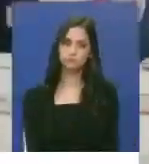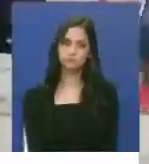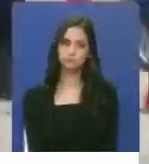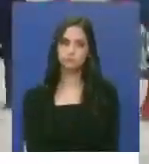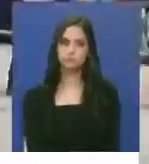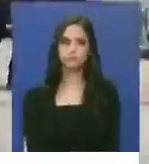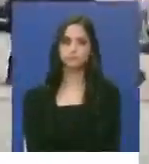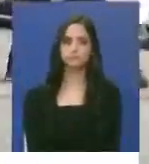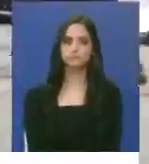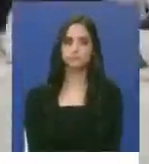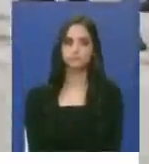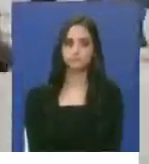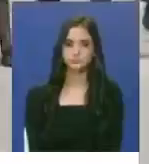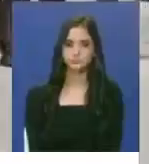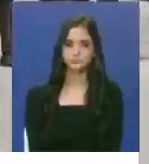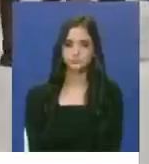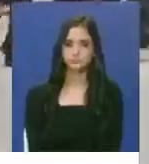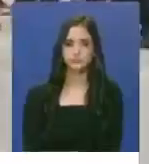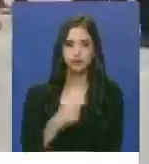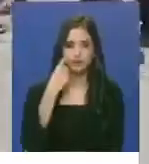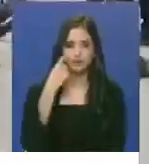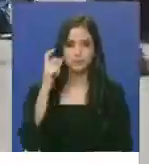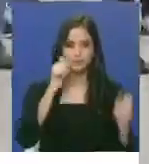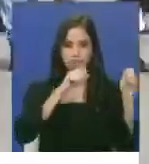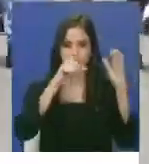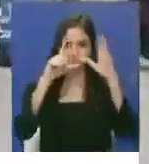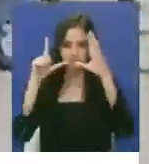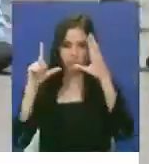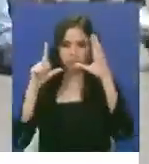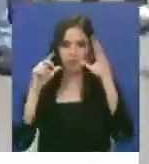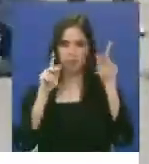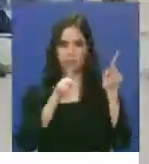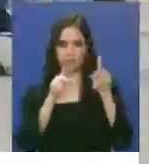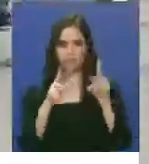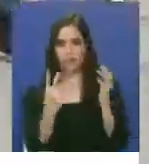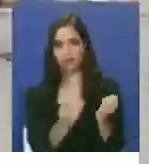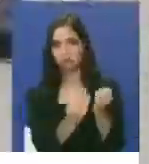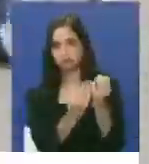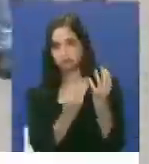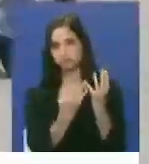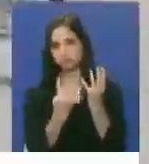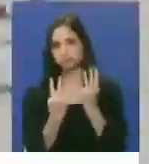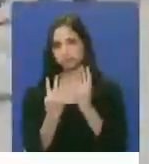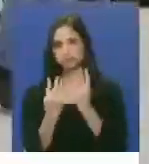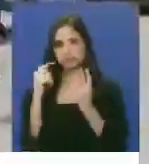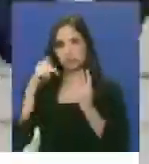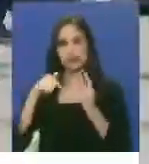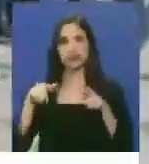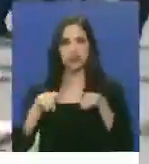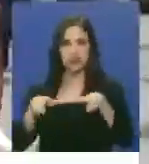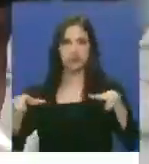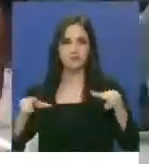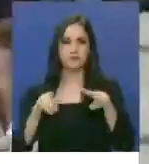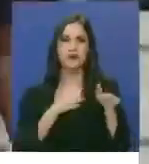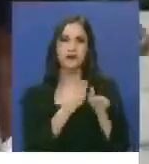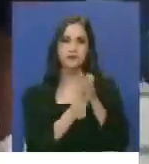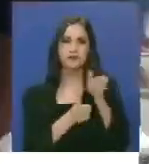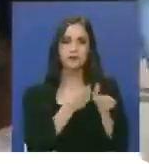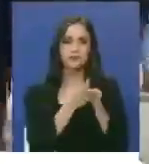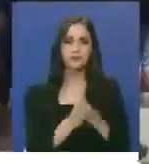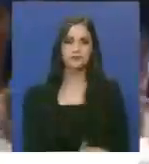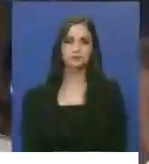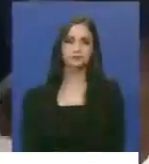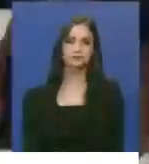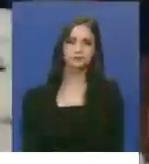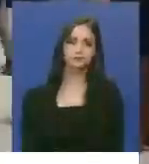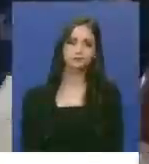observan en las imágenes en directo que están llegando los manifestantes a este punto de la ciudad de Colón, que efectivamente la gobernación